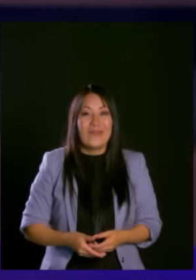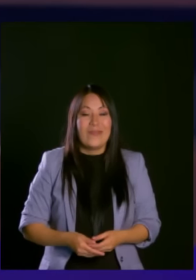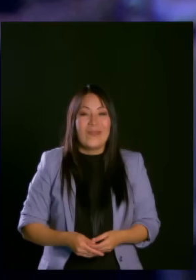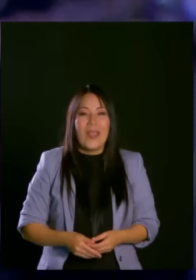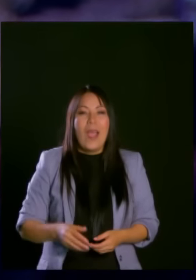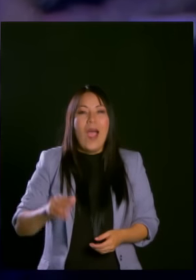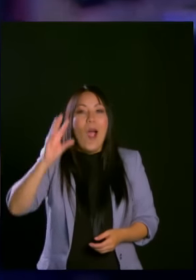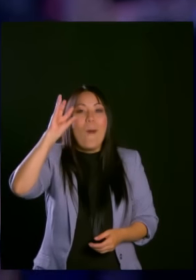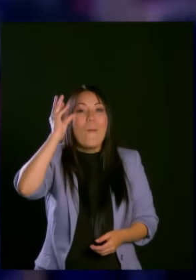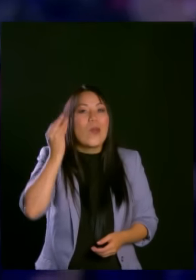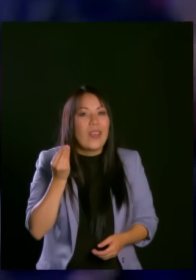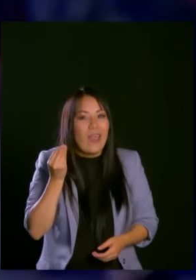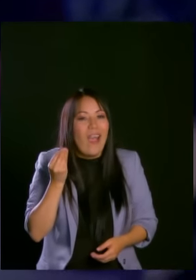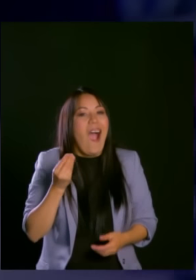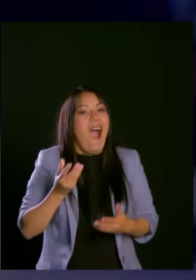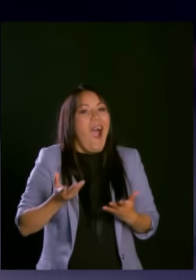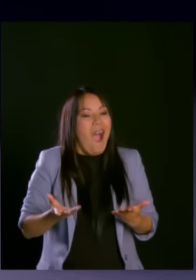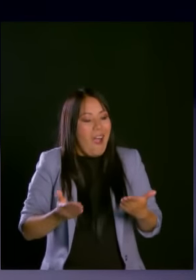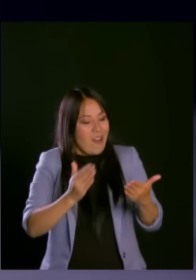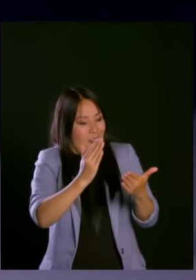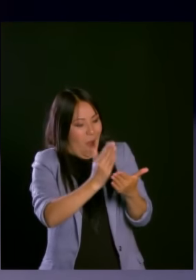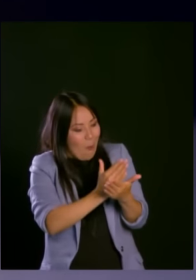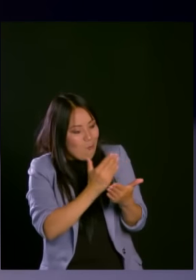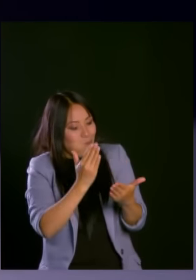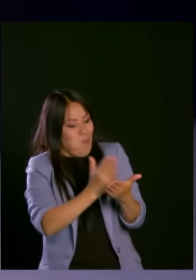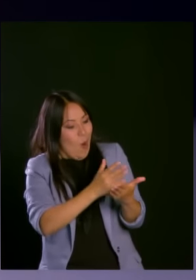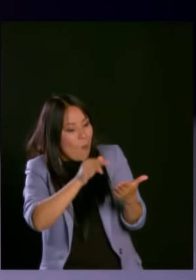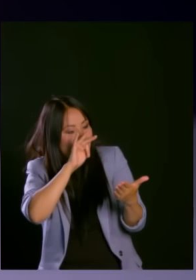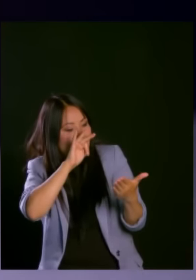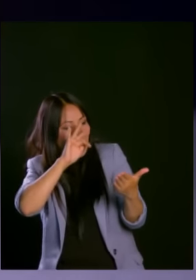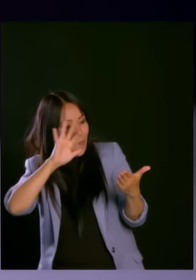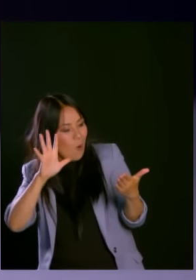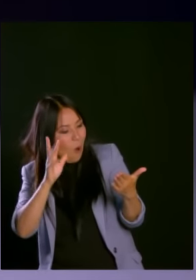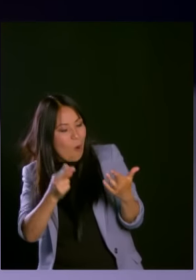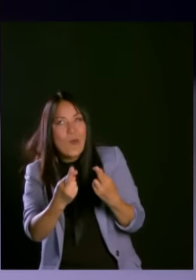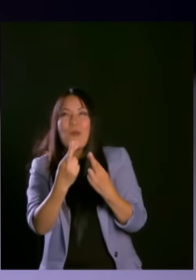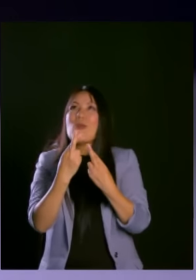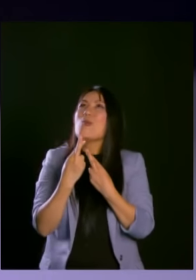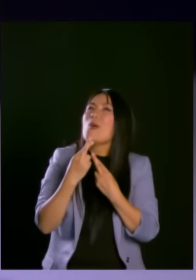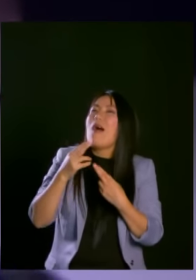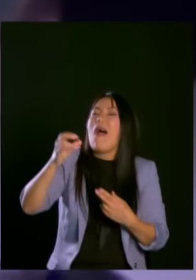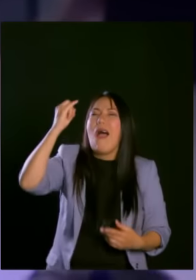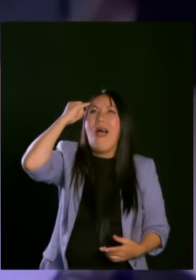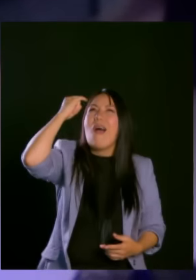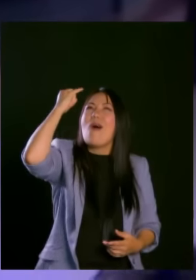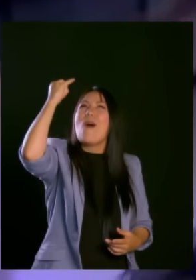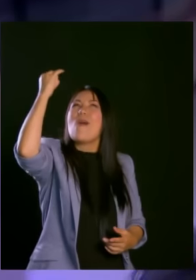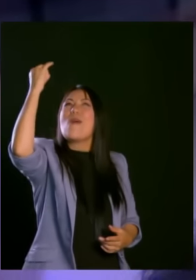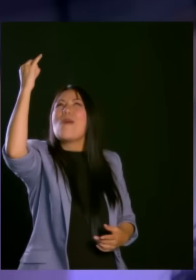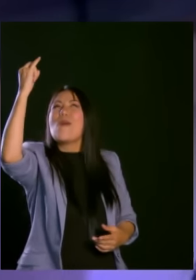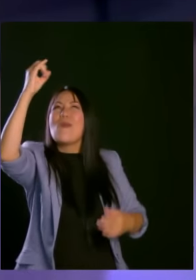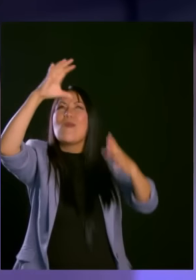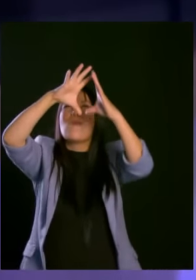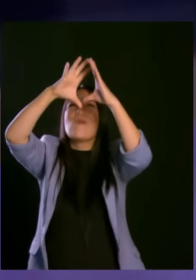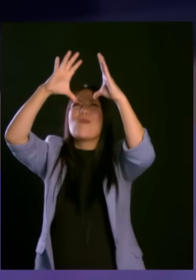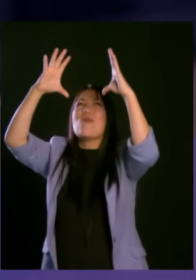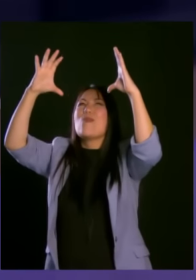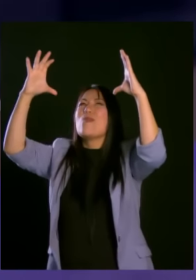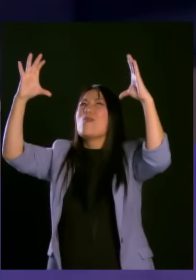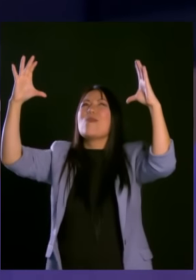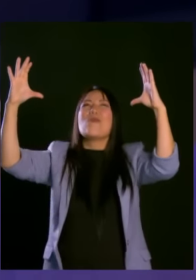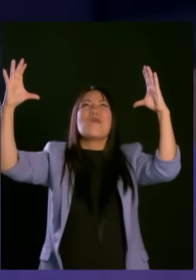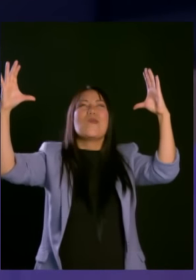Porque su palabra te da promesas a meditar o a imaginar.